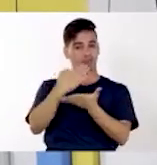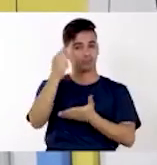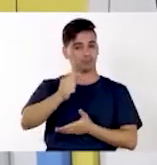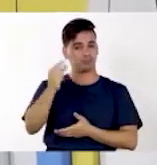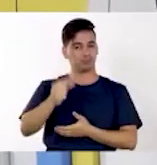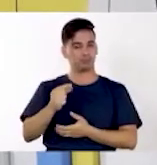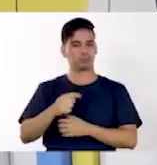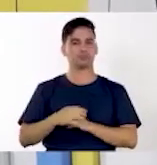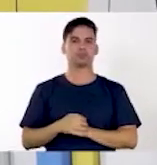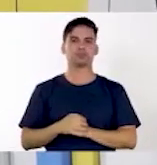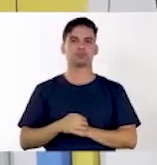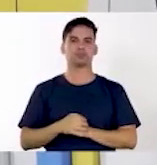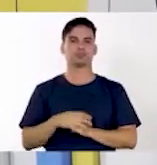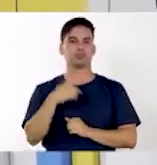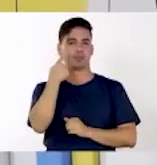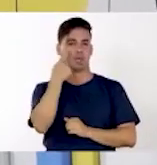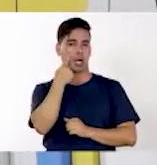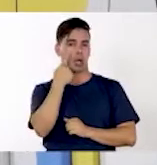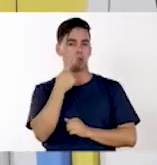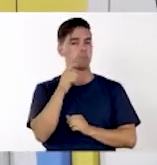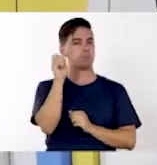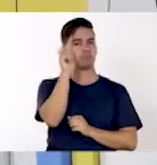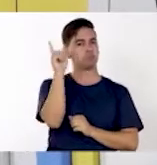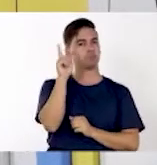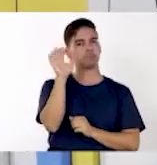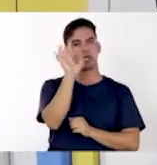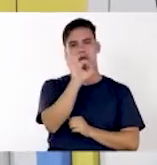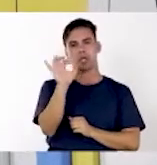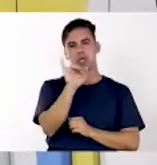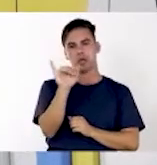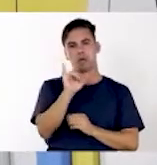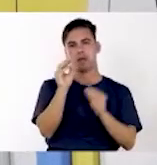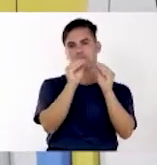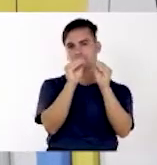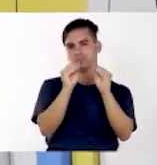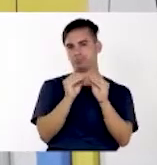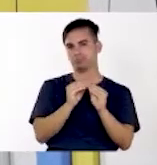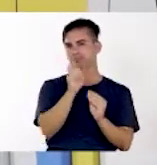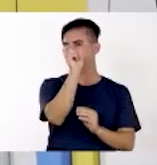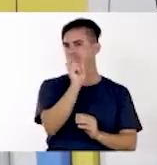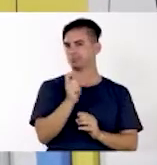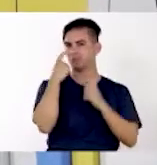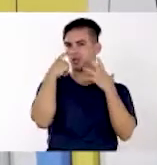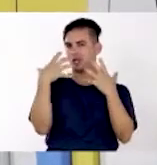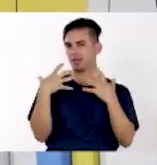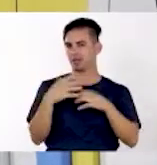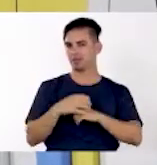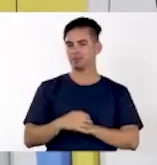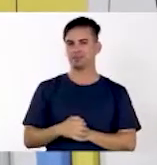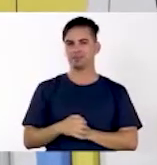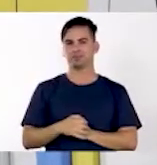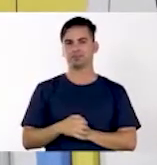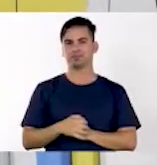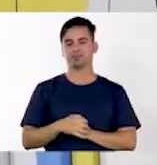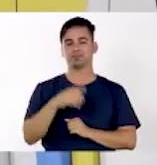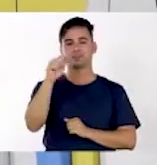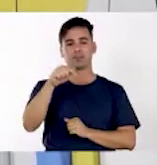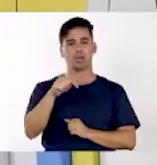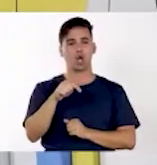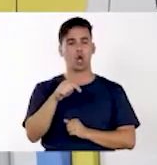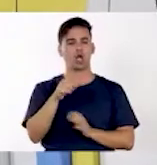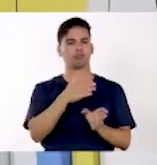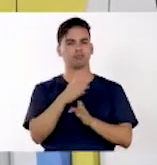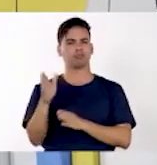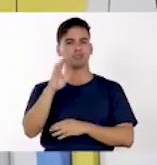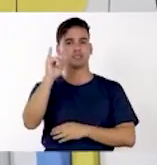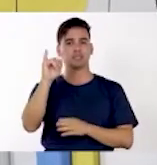si coincidimos en esos datos biográficos de Pablito. Pasemos entonces a sexto regular y